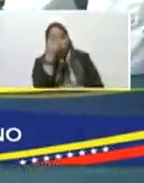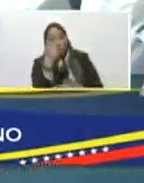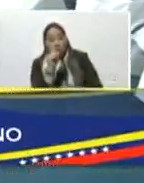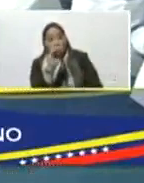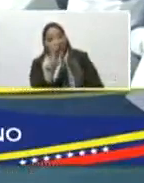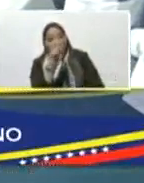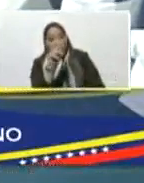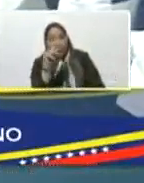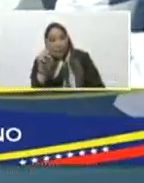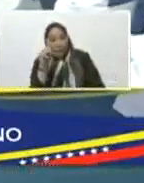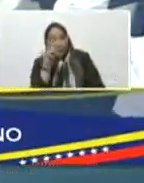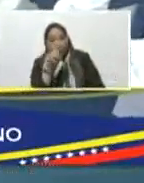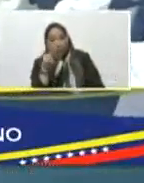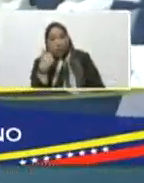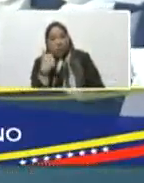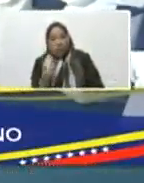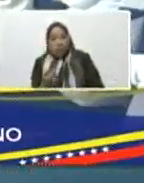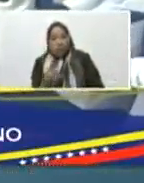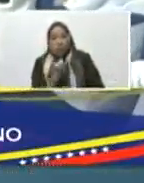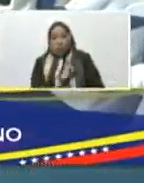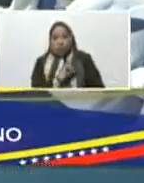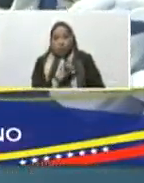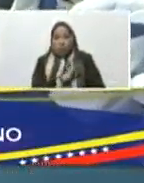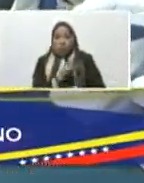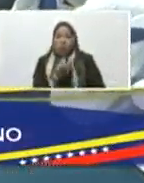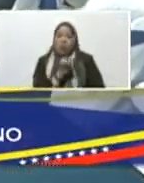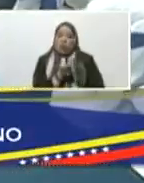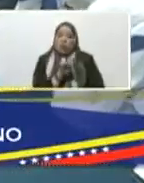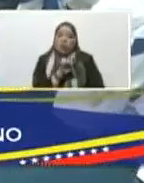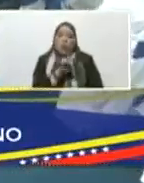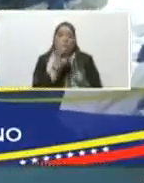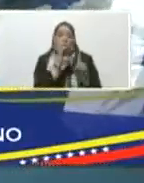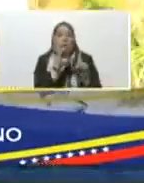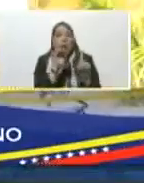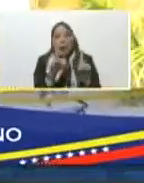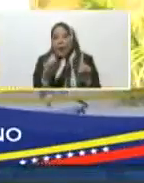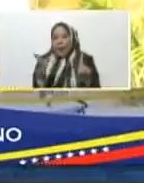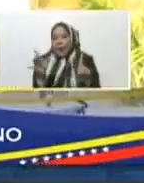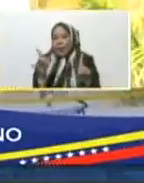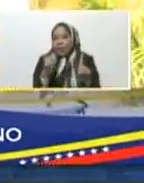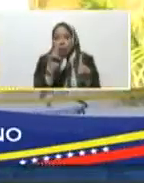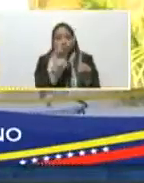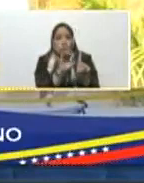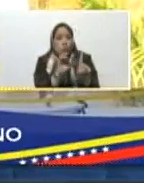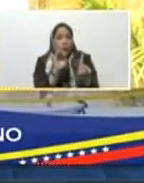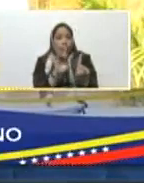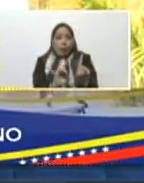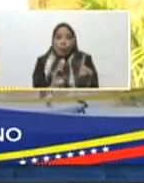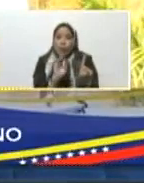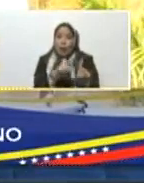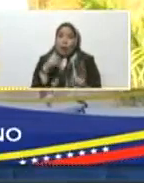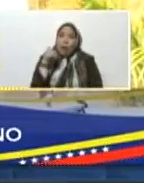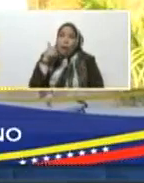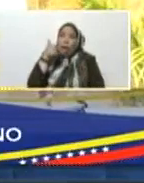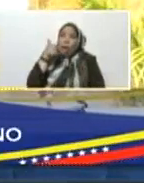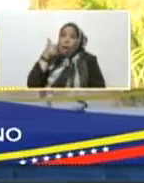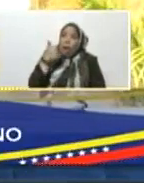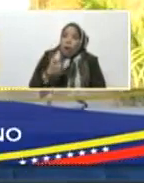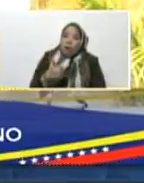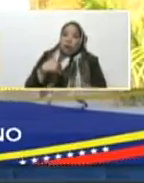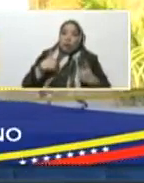App y dices, tengo un dolor de tal cosa desde no sé cuándo, ya